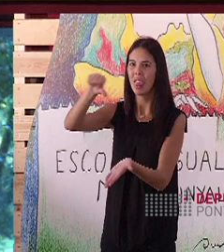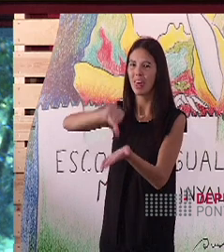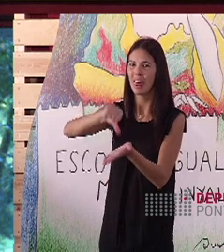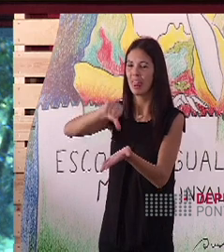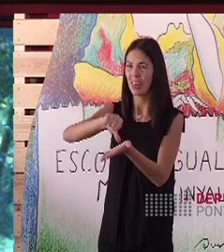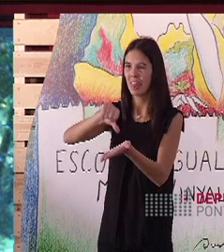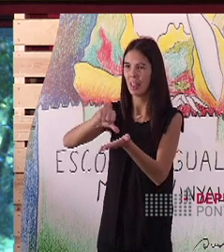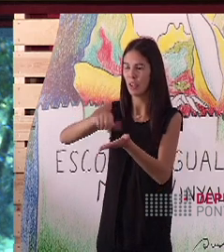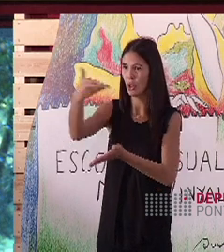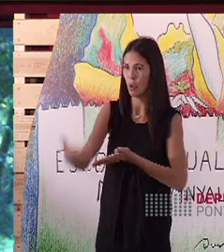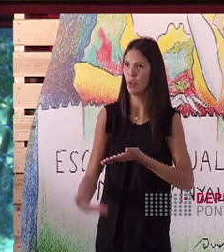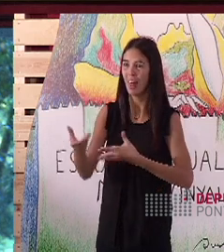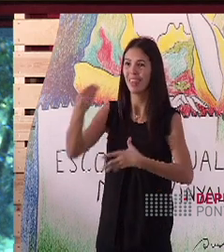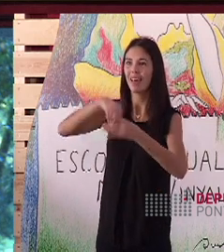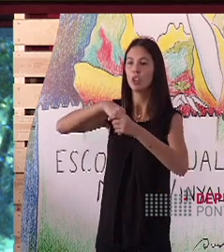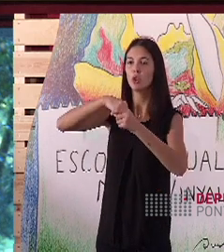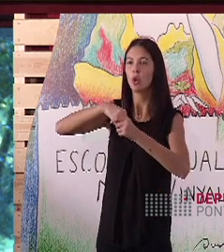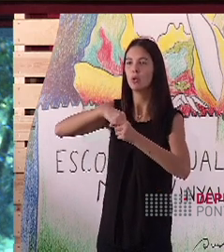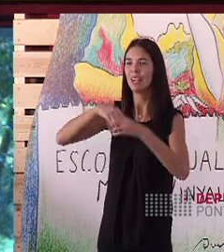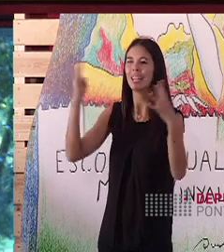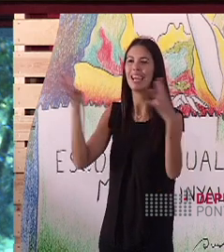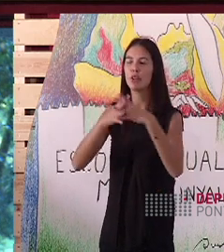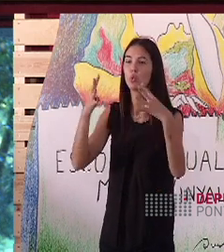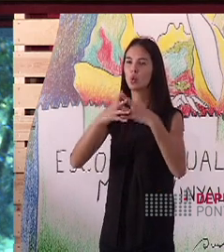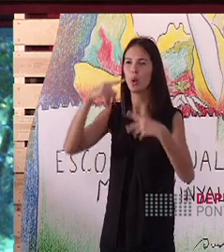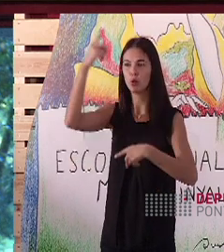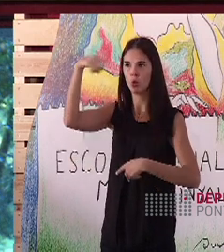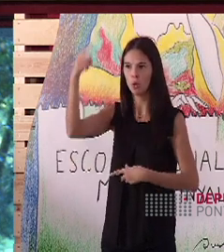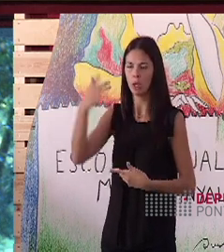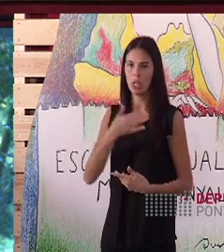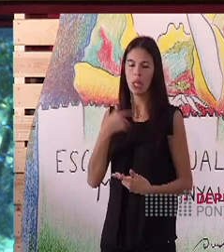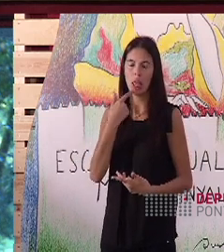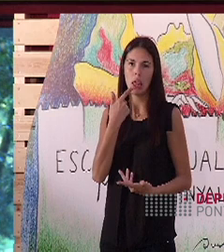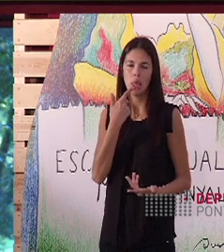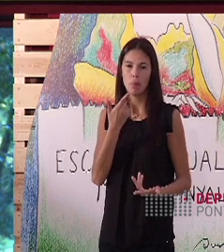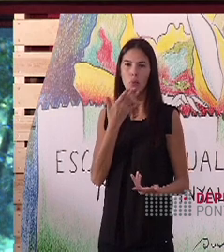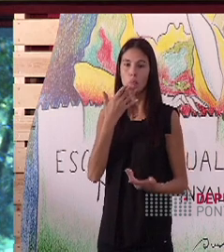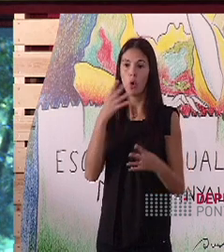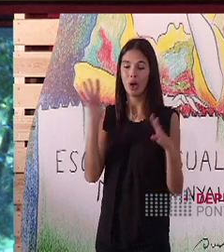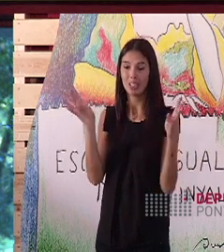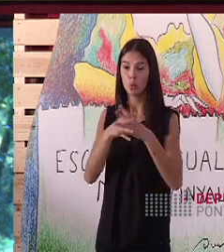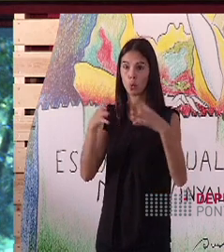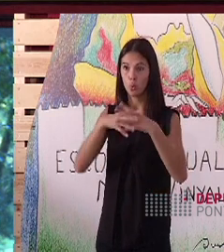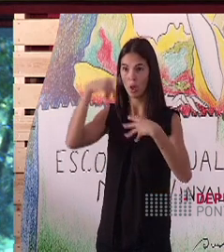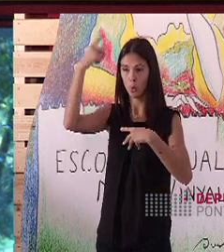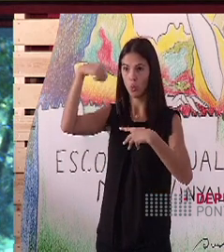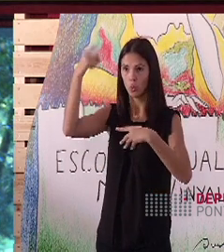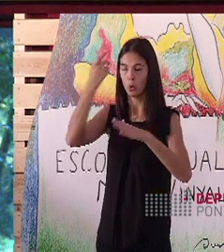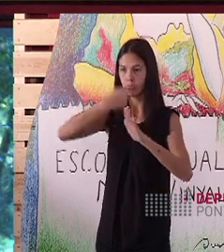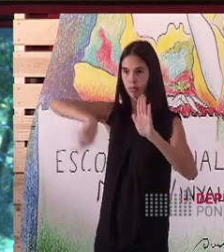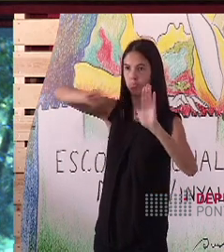estructuras culturales, entendiendo que estar, inscribirse en las estructuras culturales es